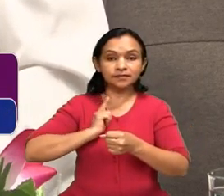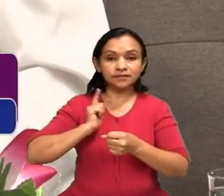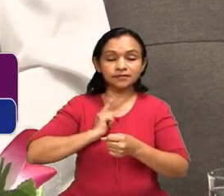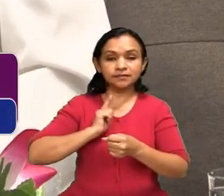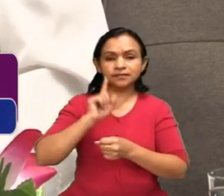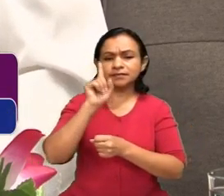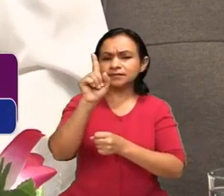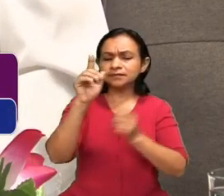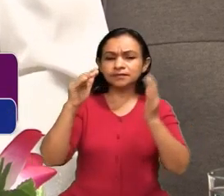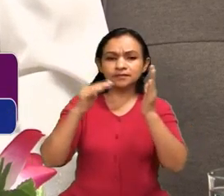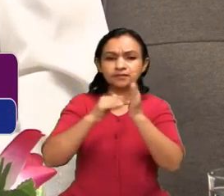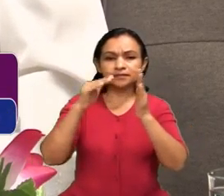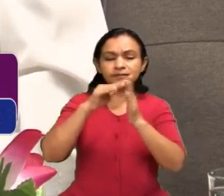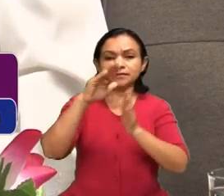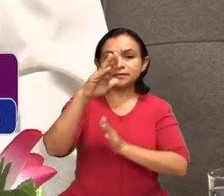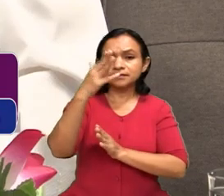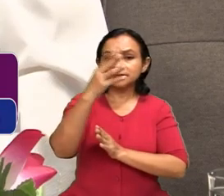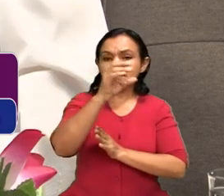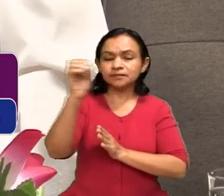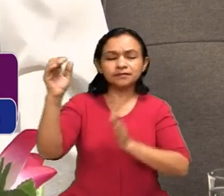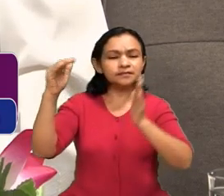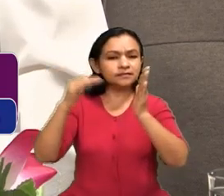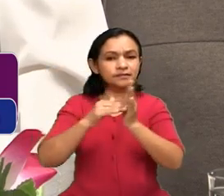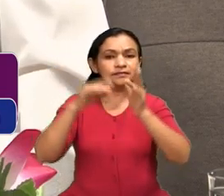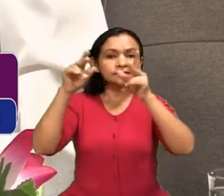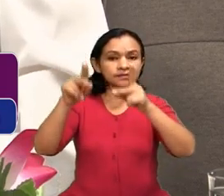casi 1.900.000 nicaragüenses